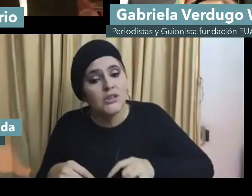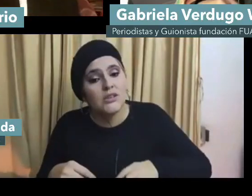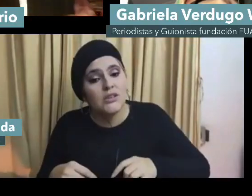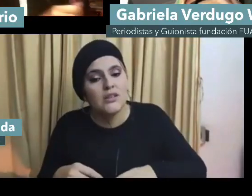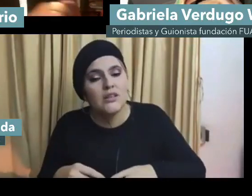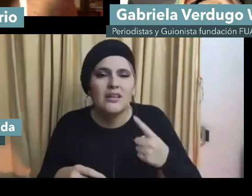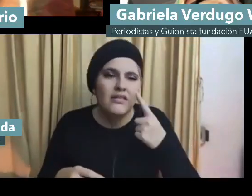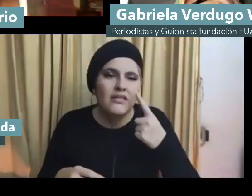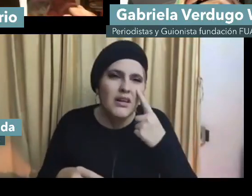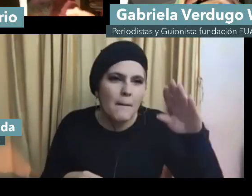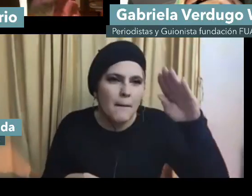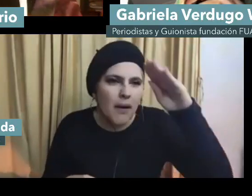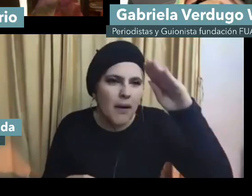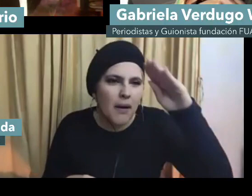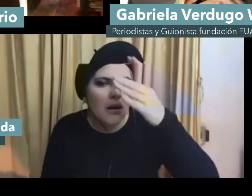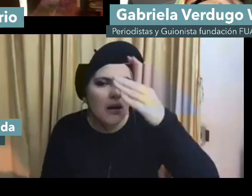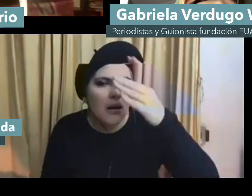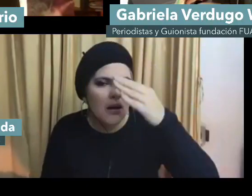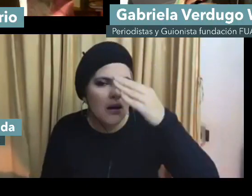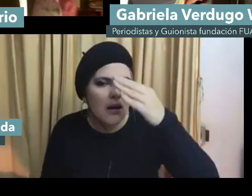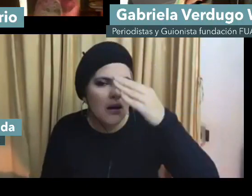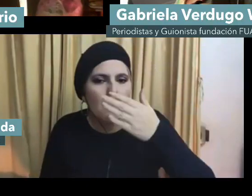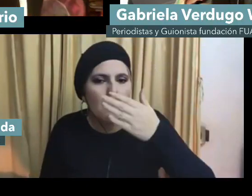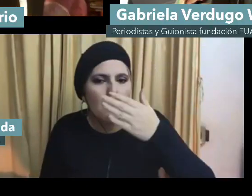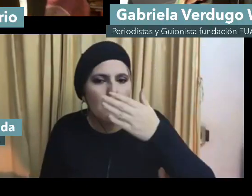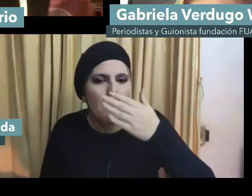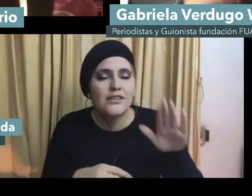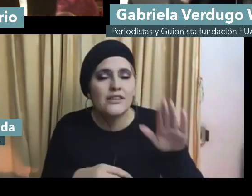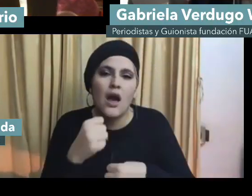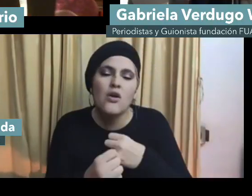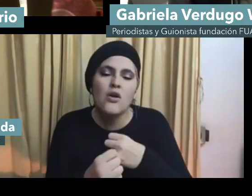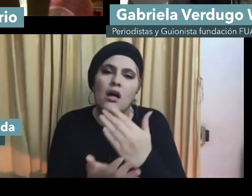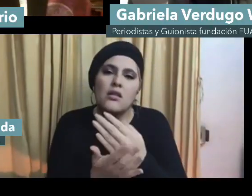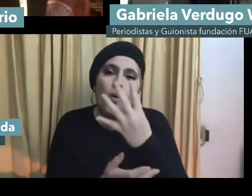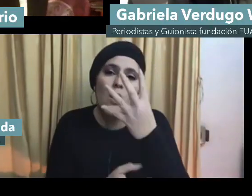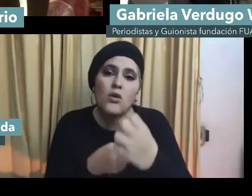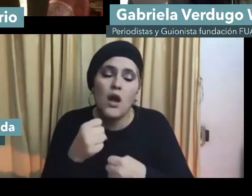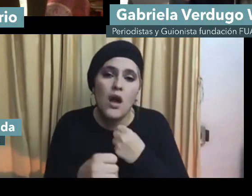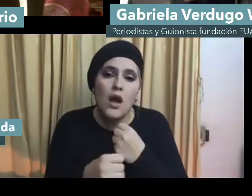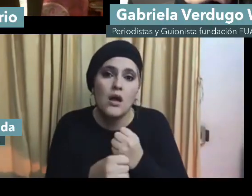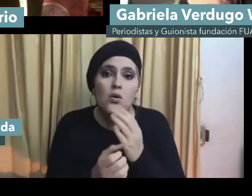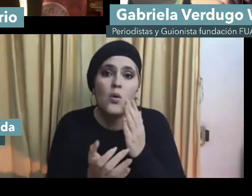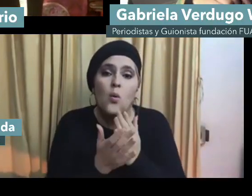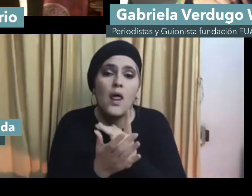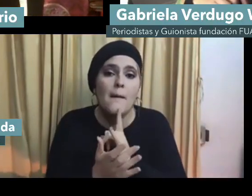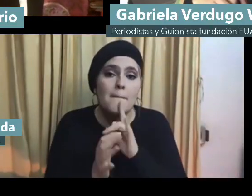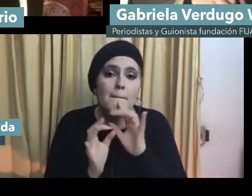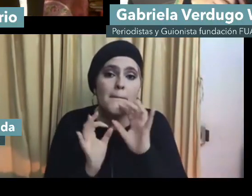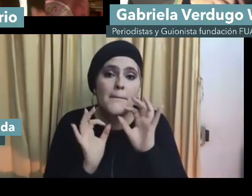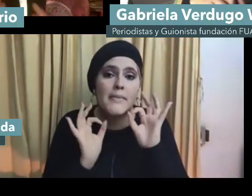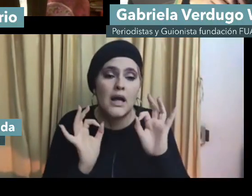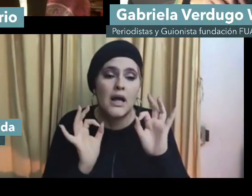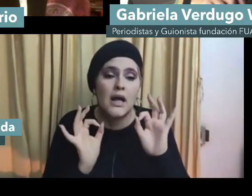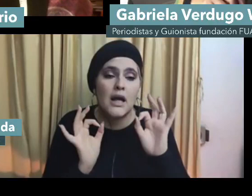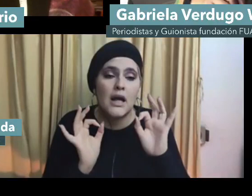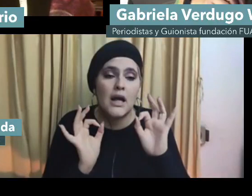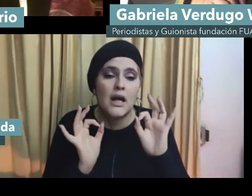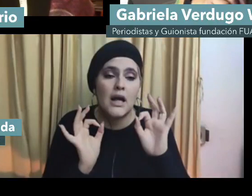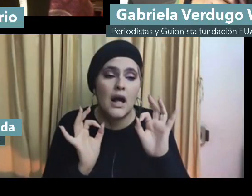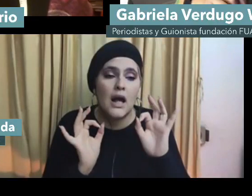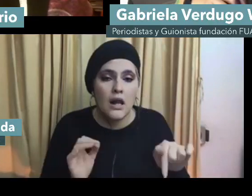niños pequeños de 2 a 4 años ingresados a escuela especial ingresan después a un pie súper